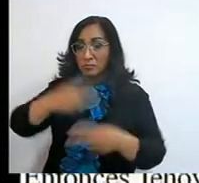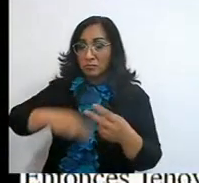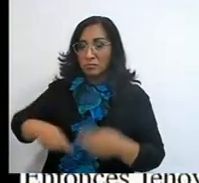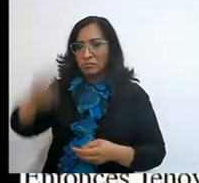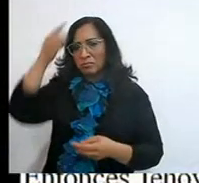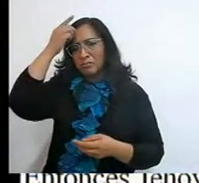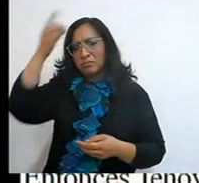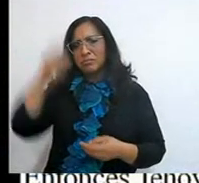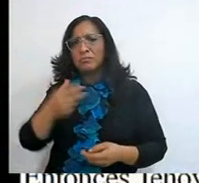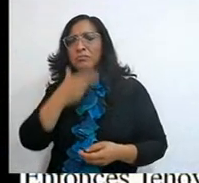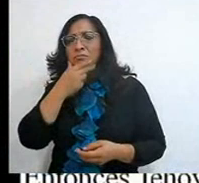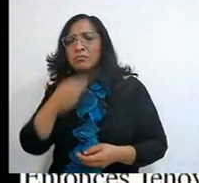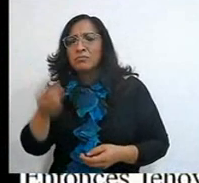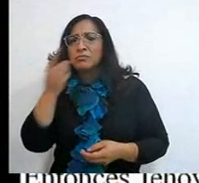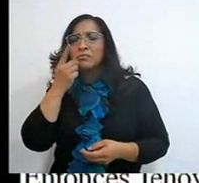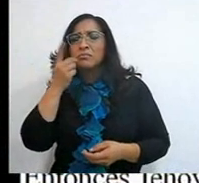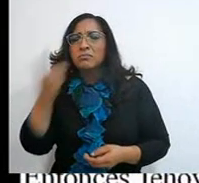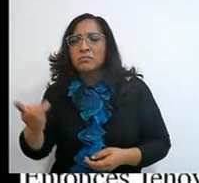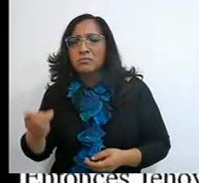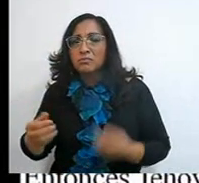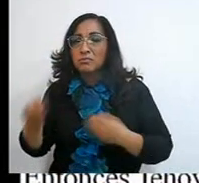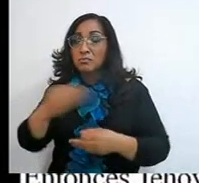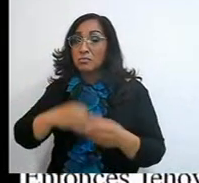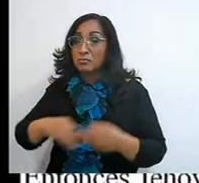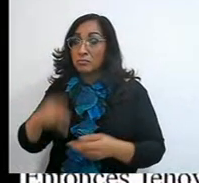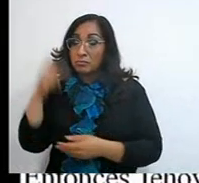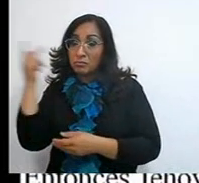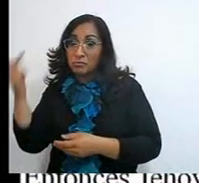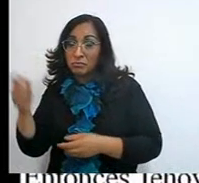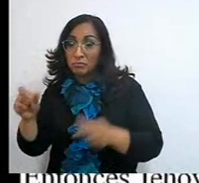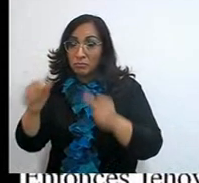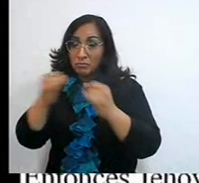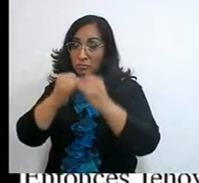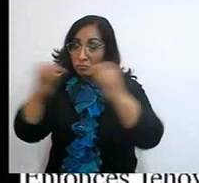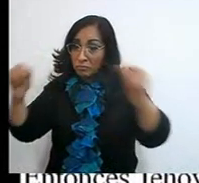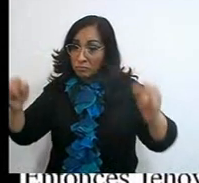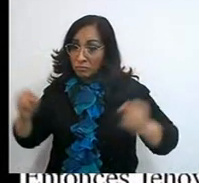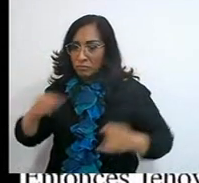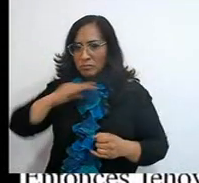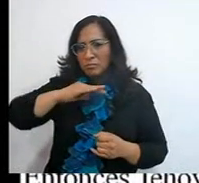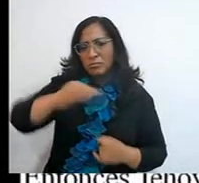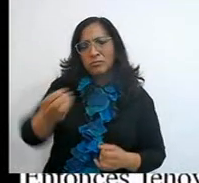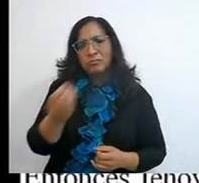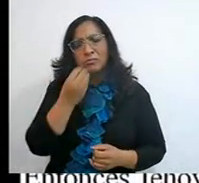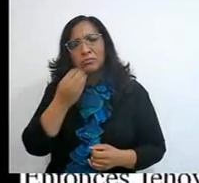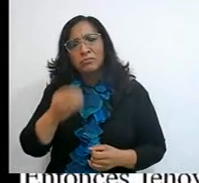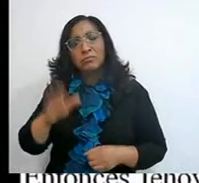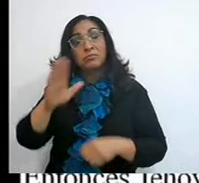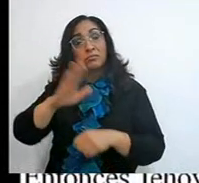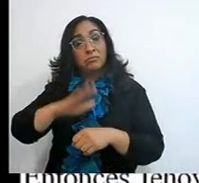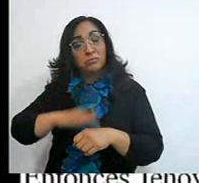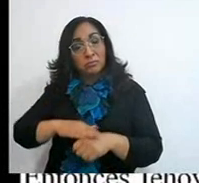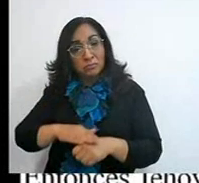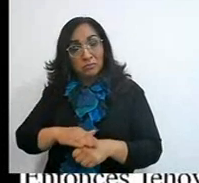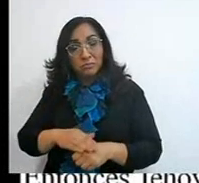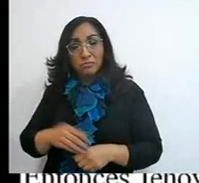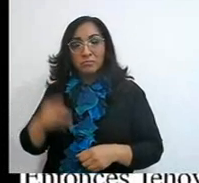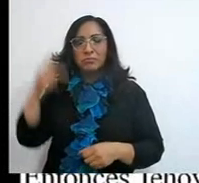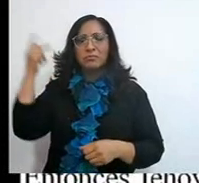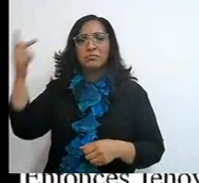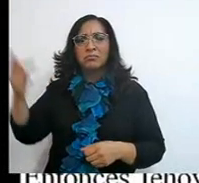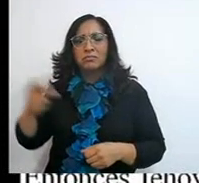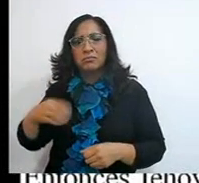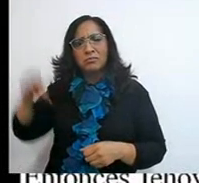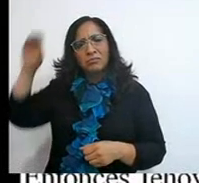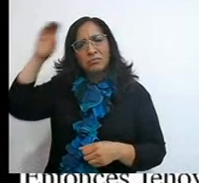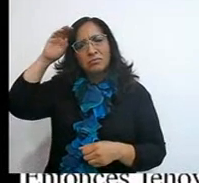Jehová Dios al hombre diciendo: de todo árbol del huerto podrás comer, mas del árbol de la ciencia